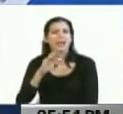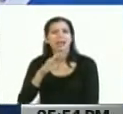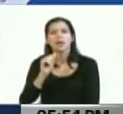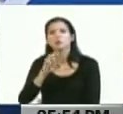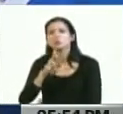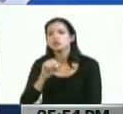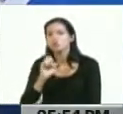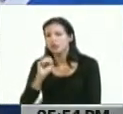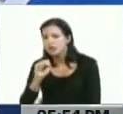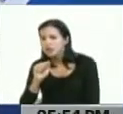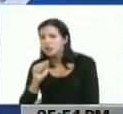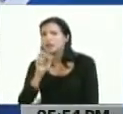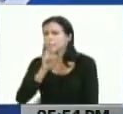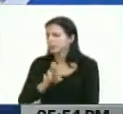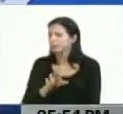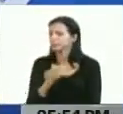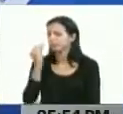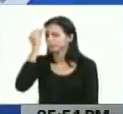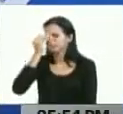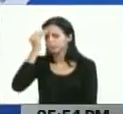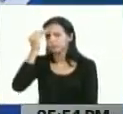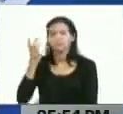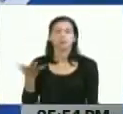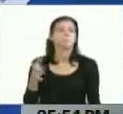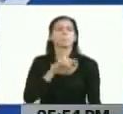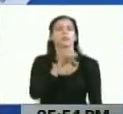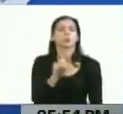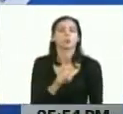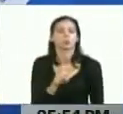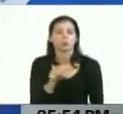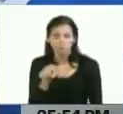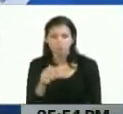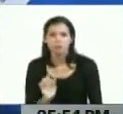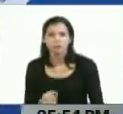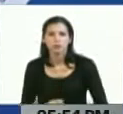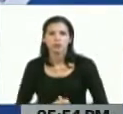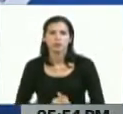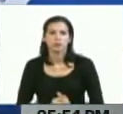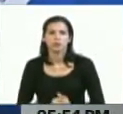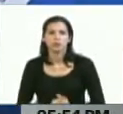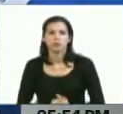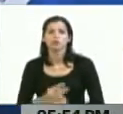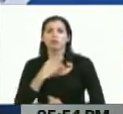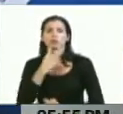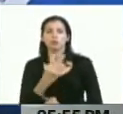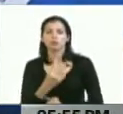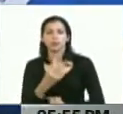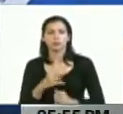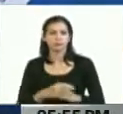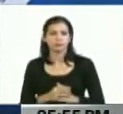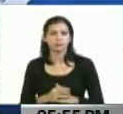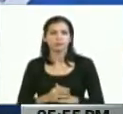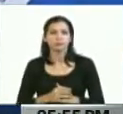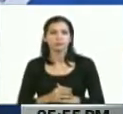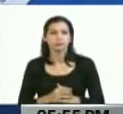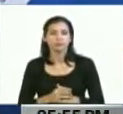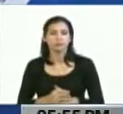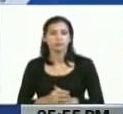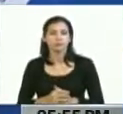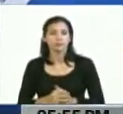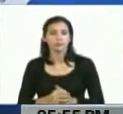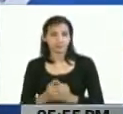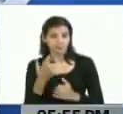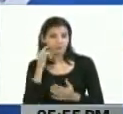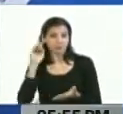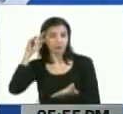esta llamada. Le pregunto, acciones tal vez contra ciertos voceros que pudieran relacionarse con estas acciones de sabotaje. Porque usted me dice, en